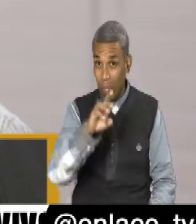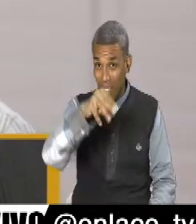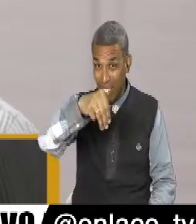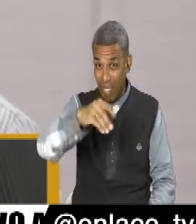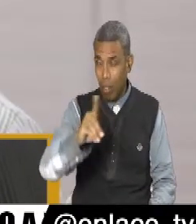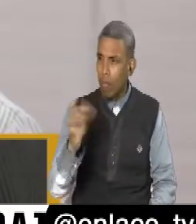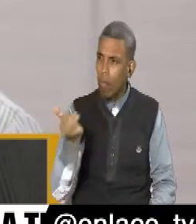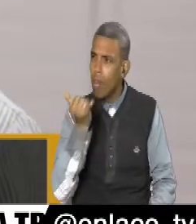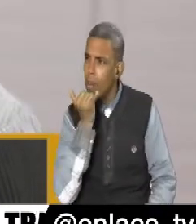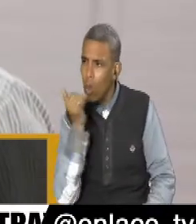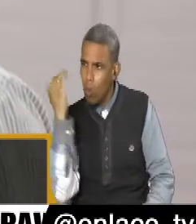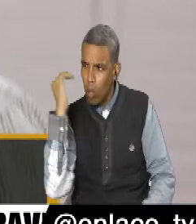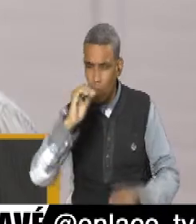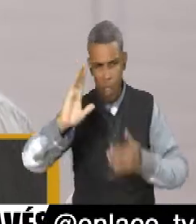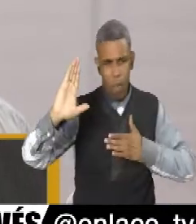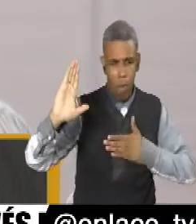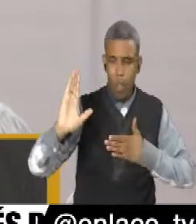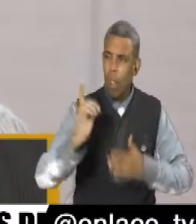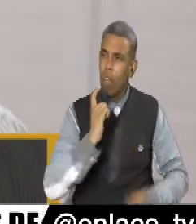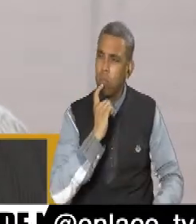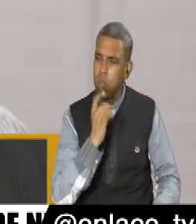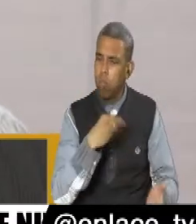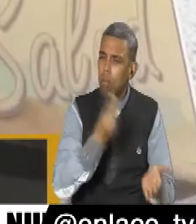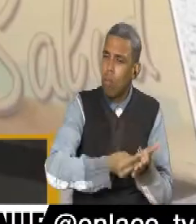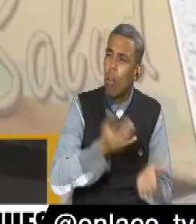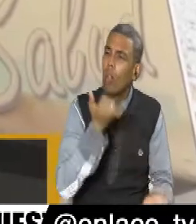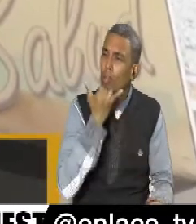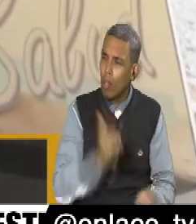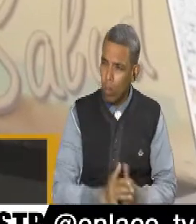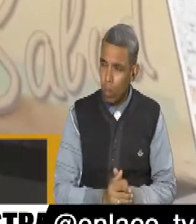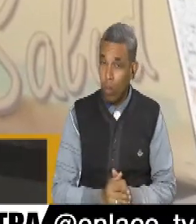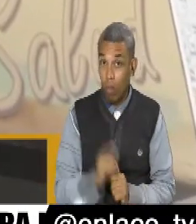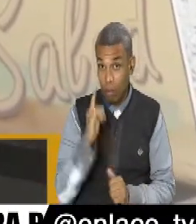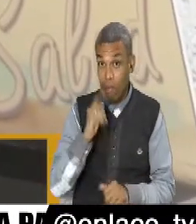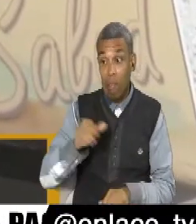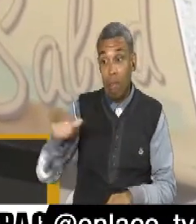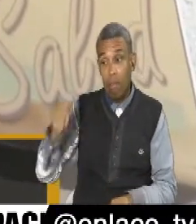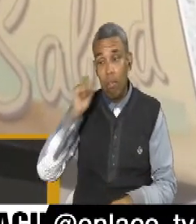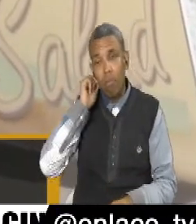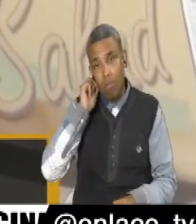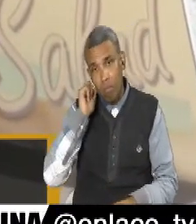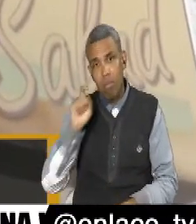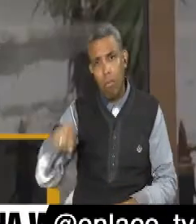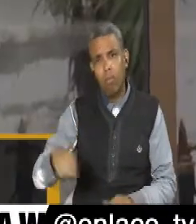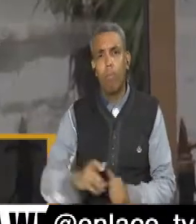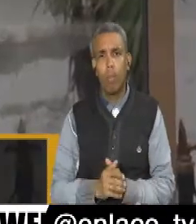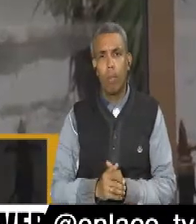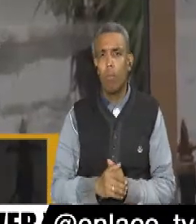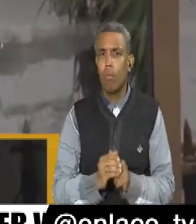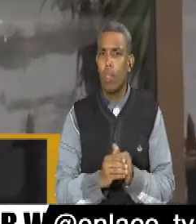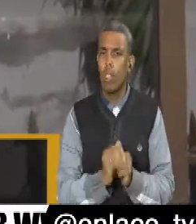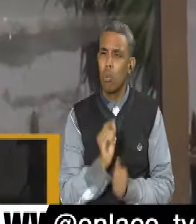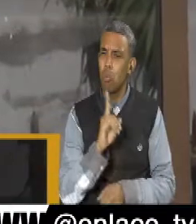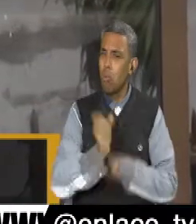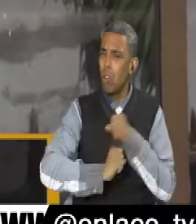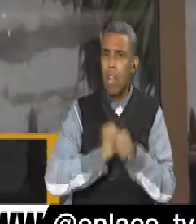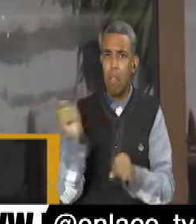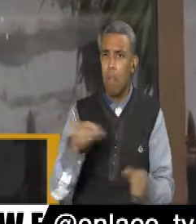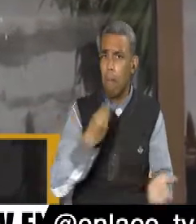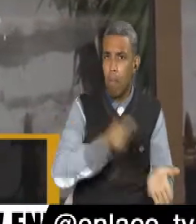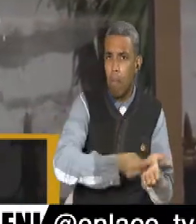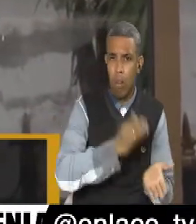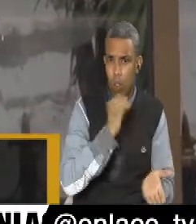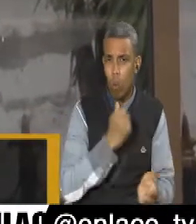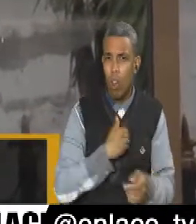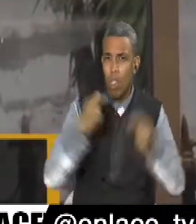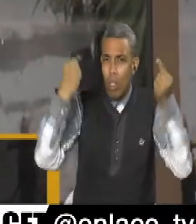pagar, que no son instituciones de caridad. La cartera, de acuerdo con el funcionario, supera más del año y los acuerdos por parte de EMDI